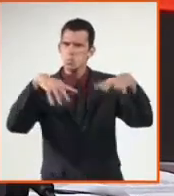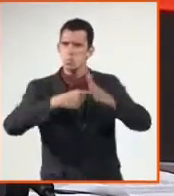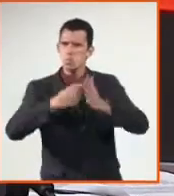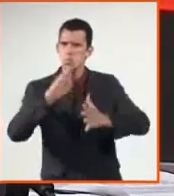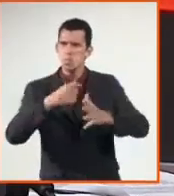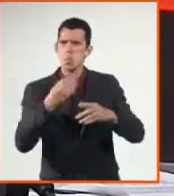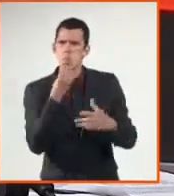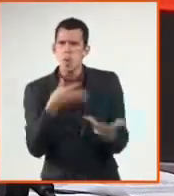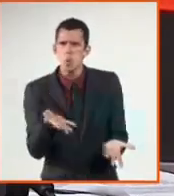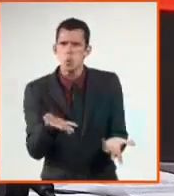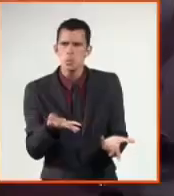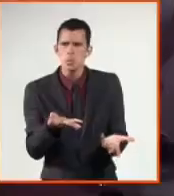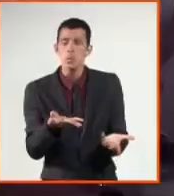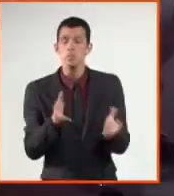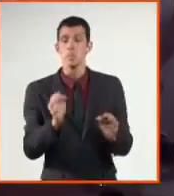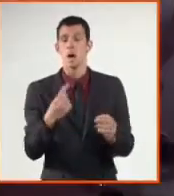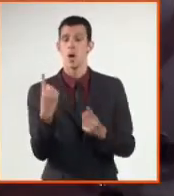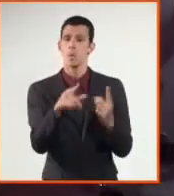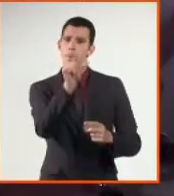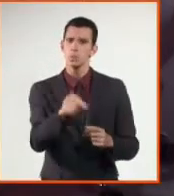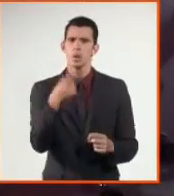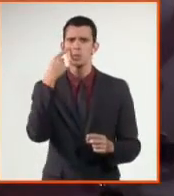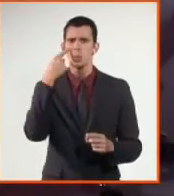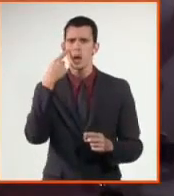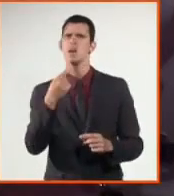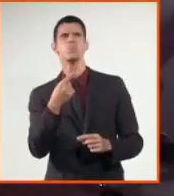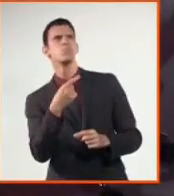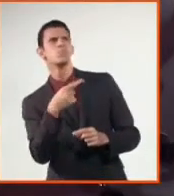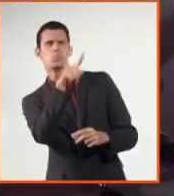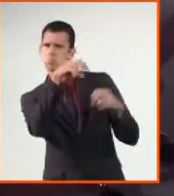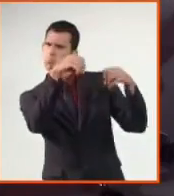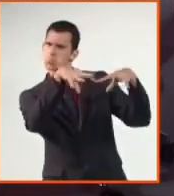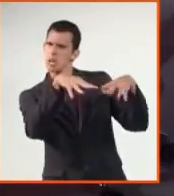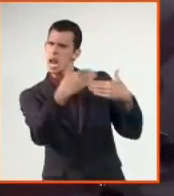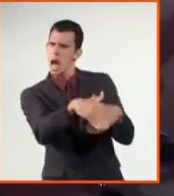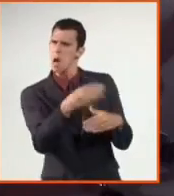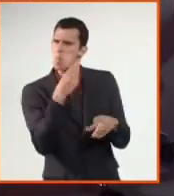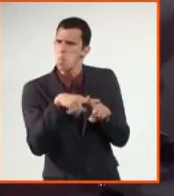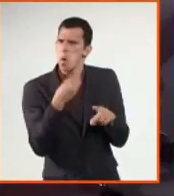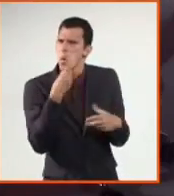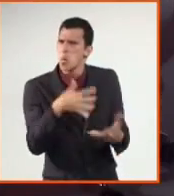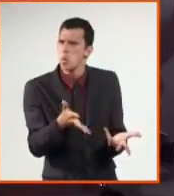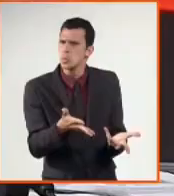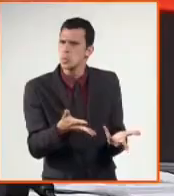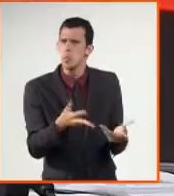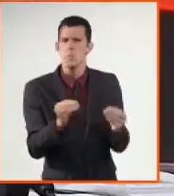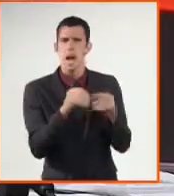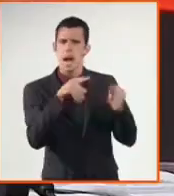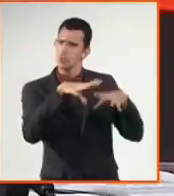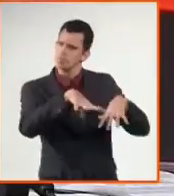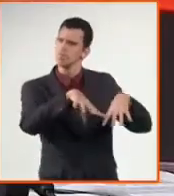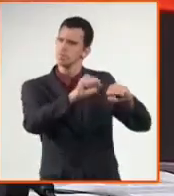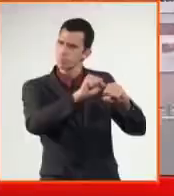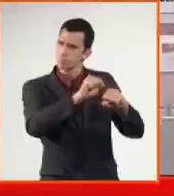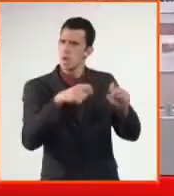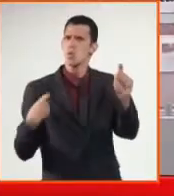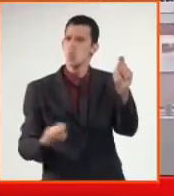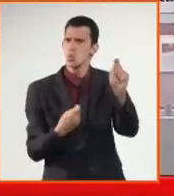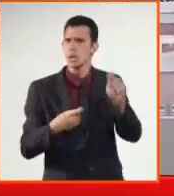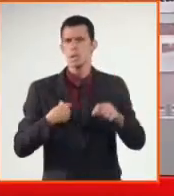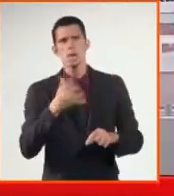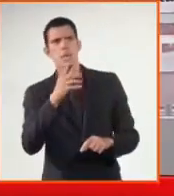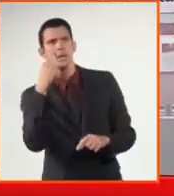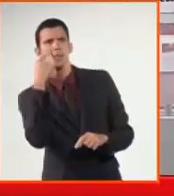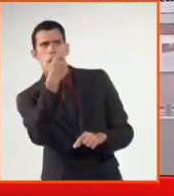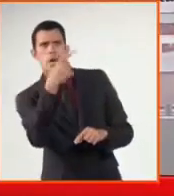en su denuncia cuando esto ocurre por tanto es nuestra responsabilidad garantizar que esté alumbrado público en el día esté apagado que quiera aprovechar la entera